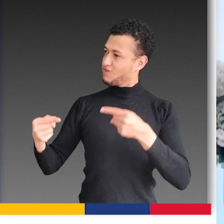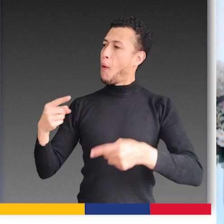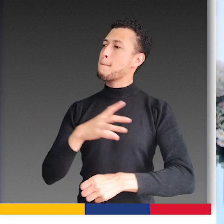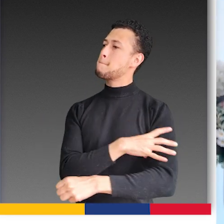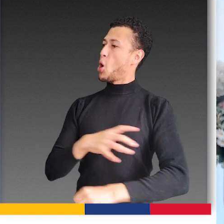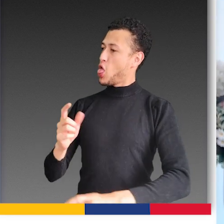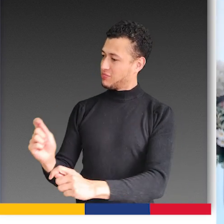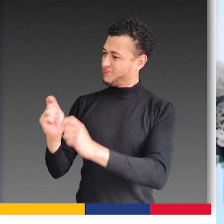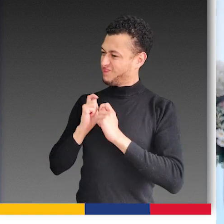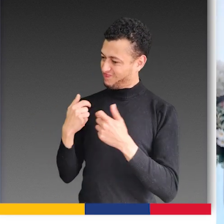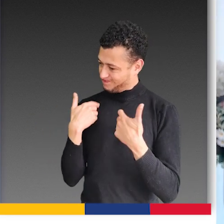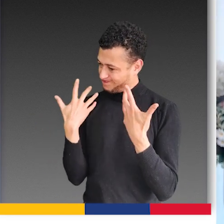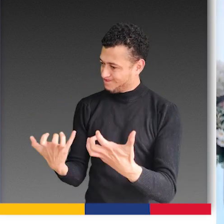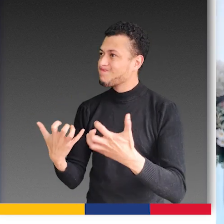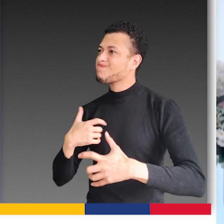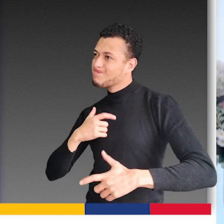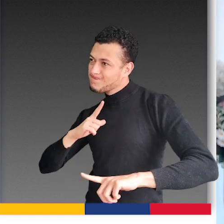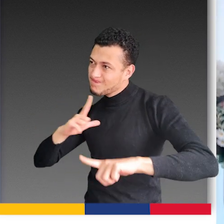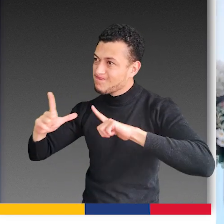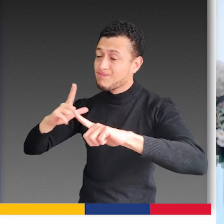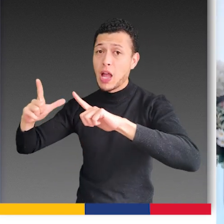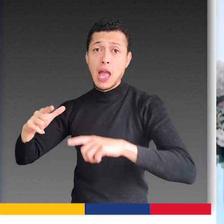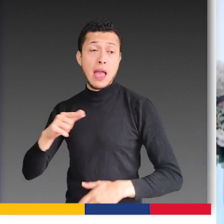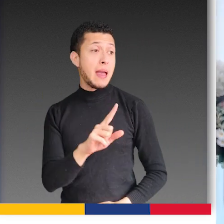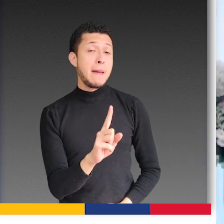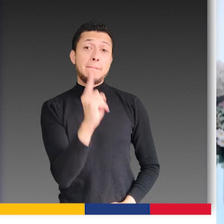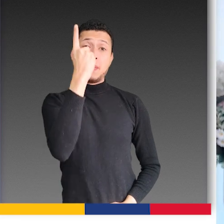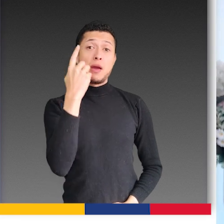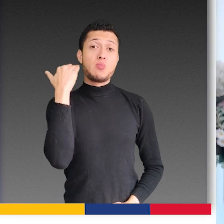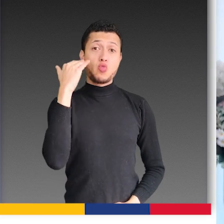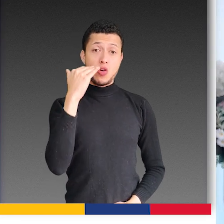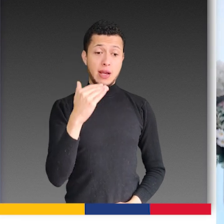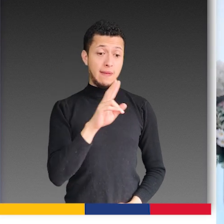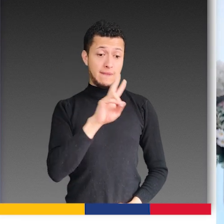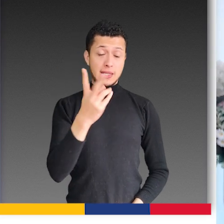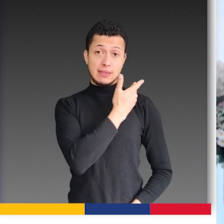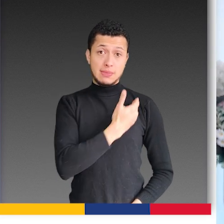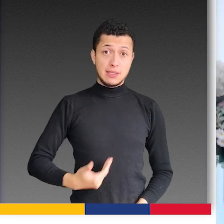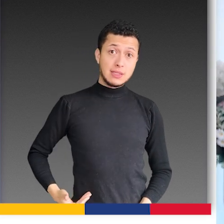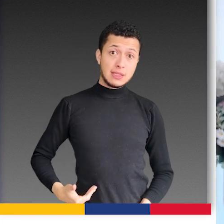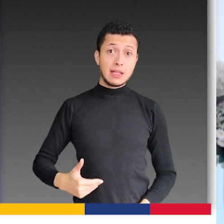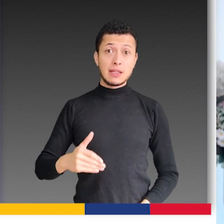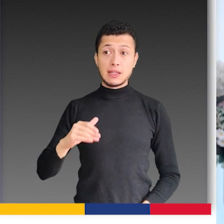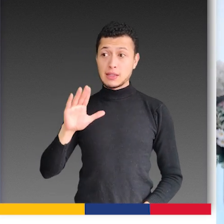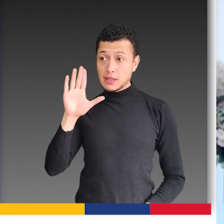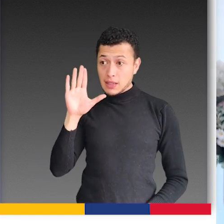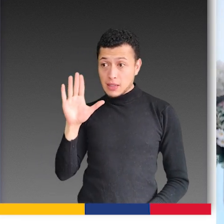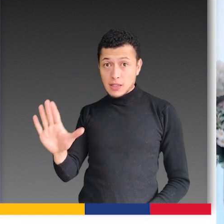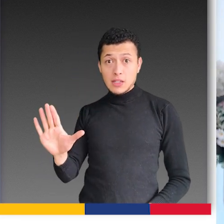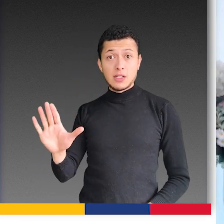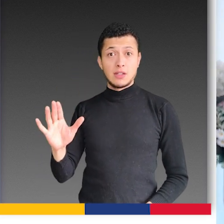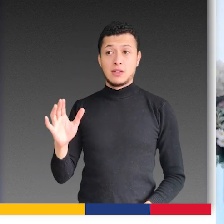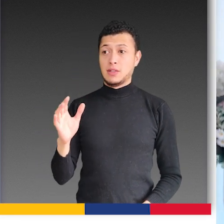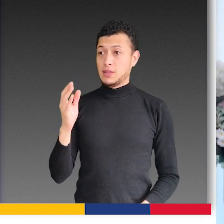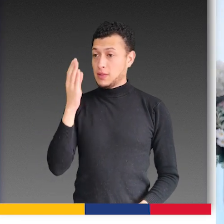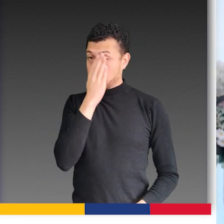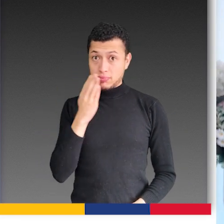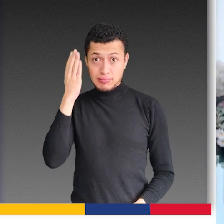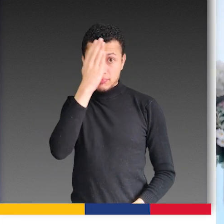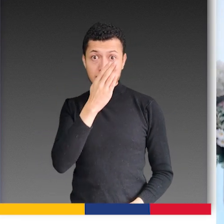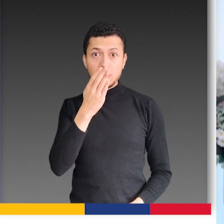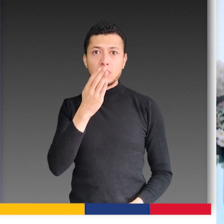en la política para disputar el poder y entonces me convertí en la primera mujer vicepresidenta de